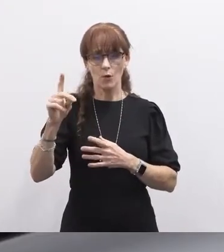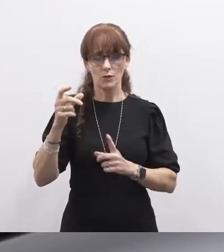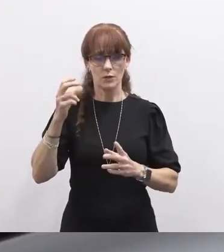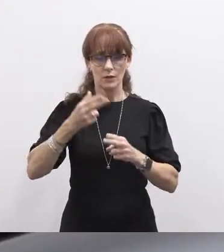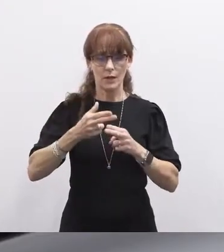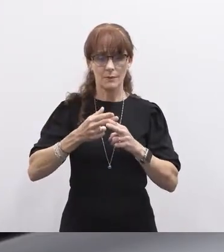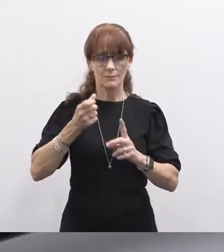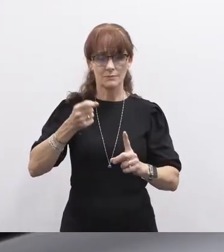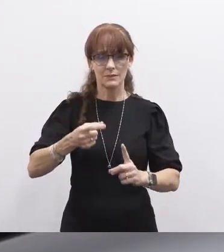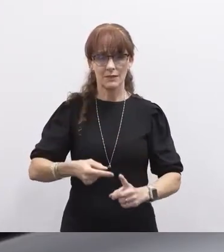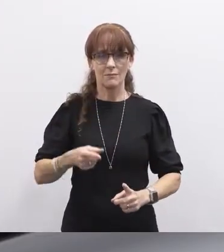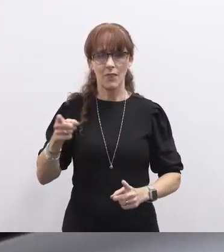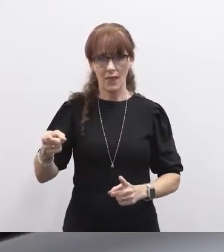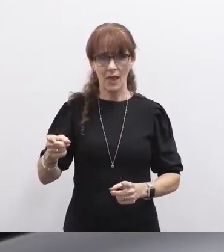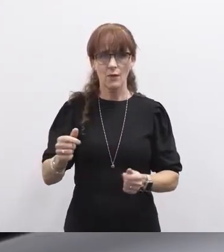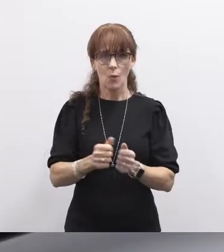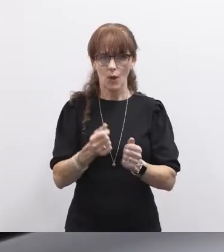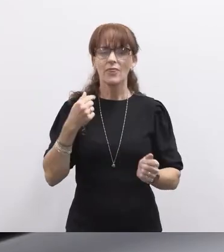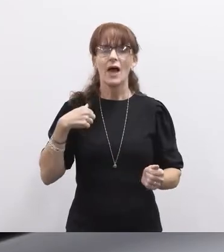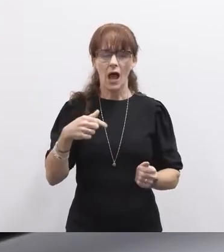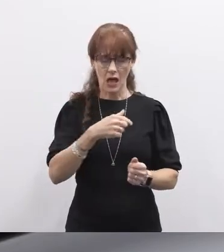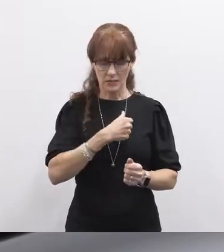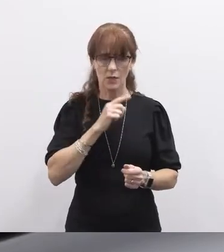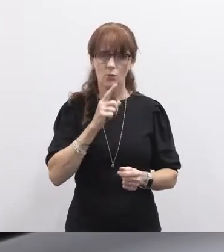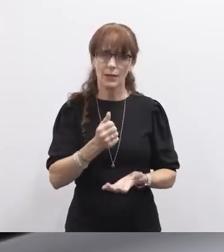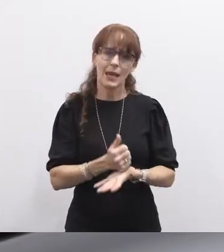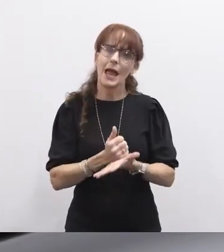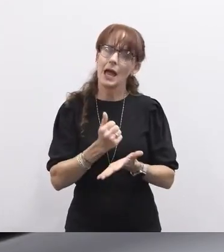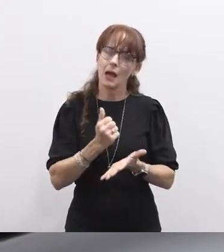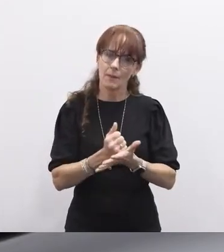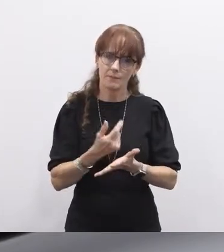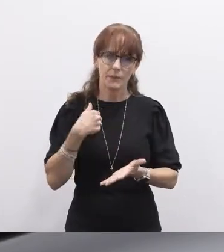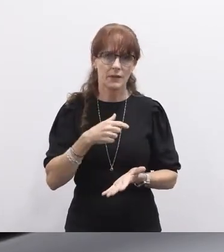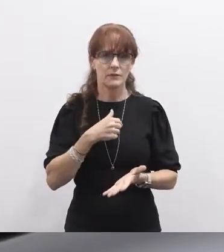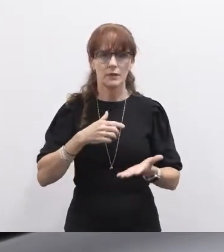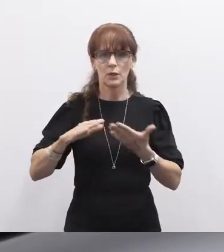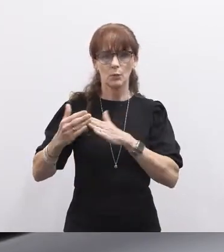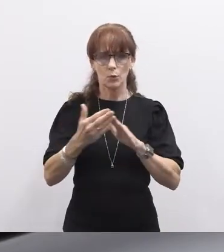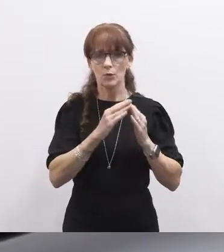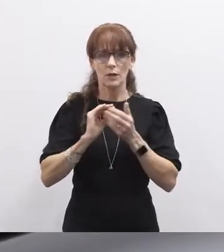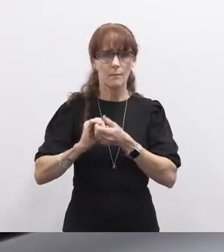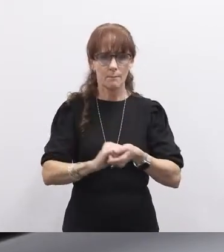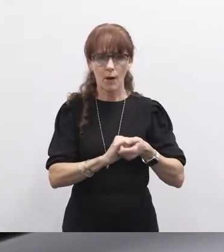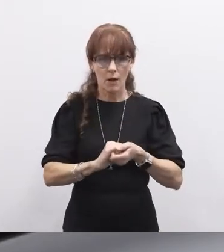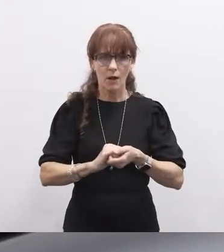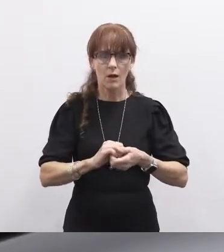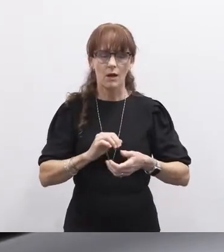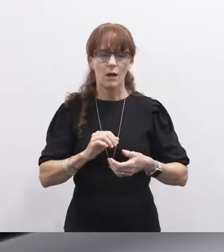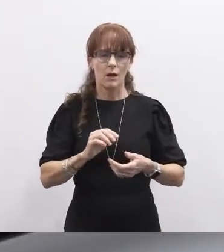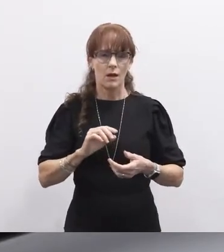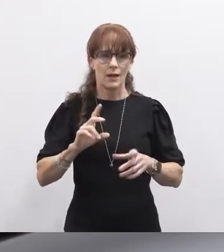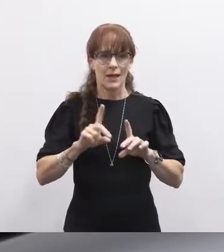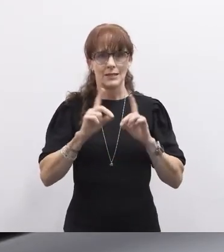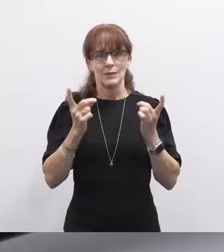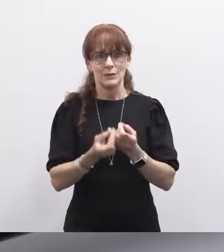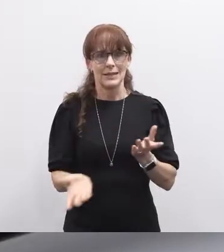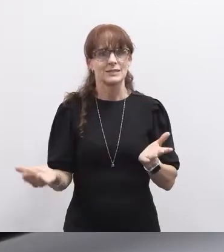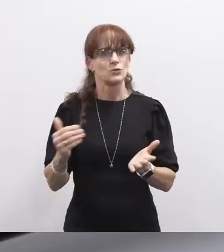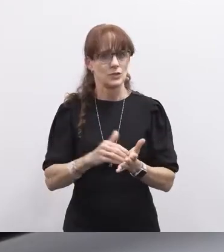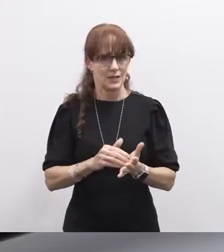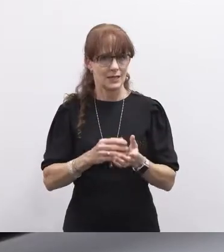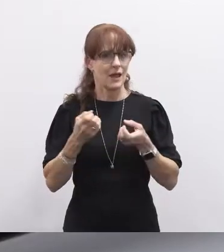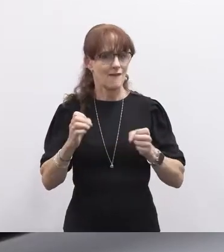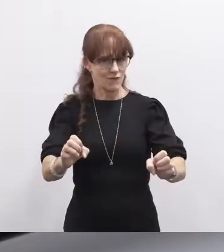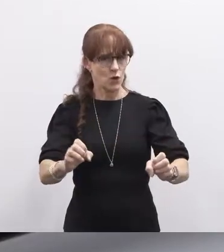Por ejemplo, ellos C7, quiero reconocerlo a ellos y Long Beach Forward. No los nombramos, pero ellos específicamente nos ayudó con